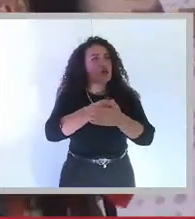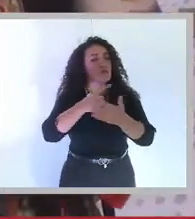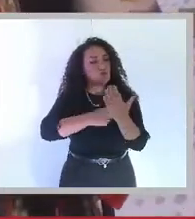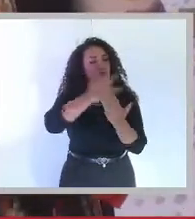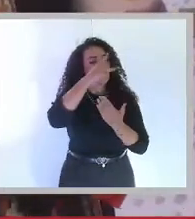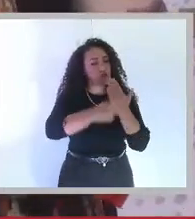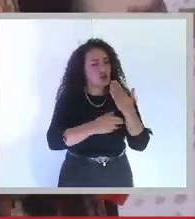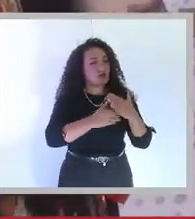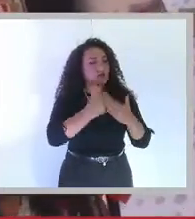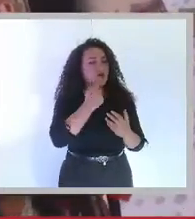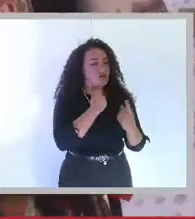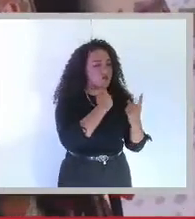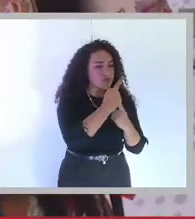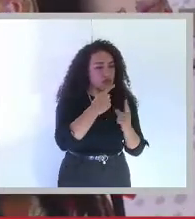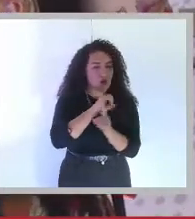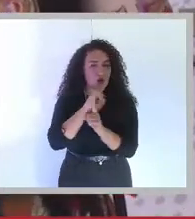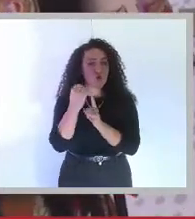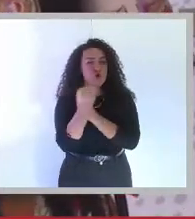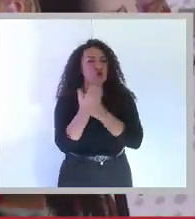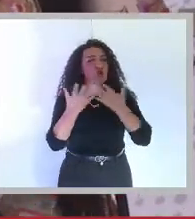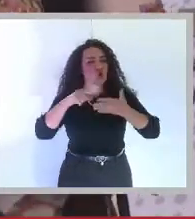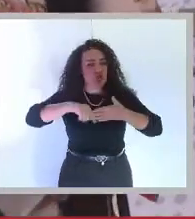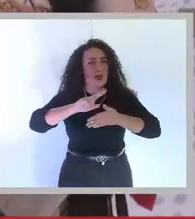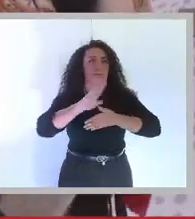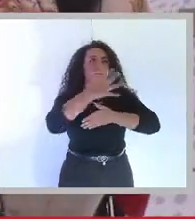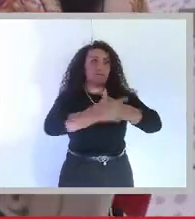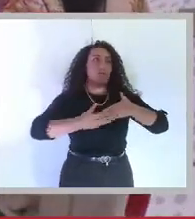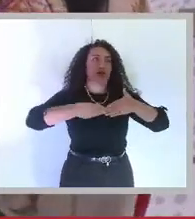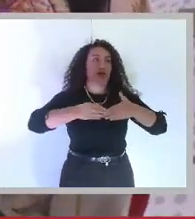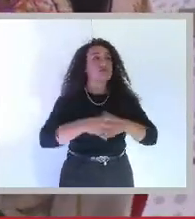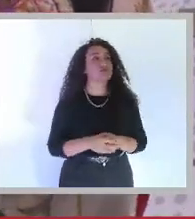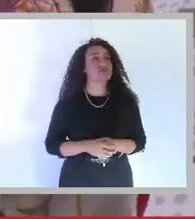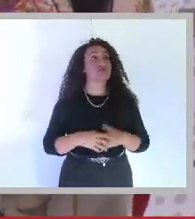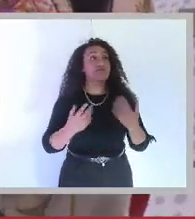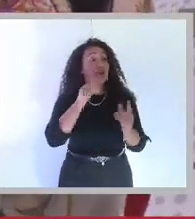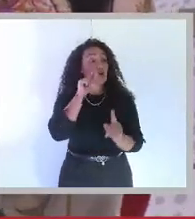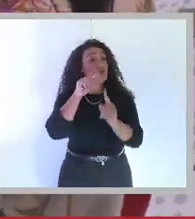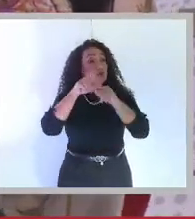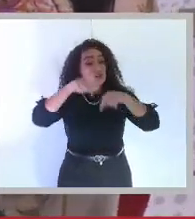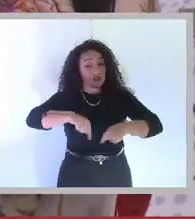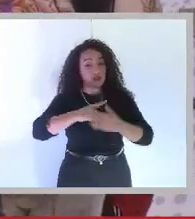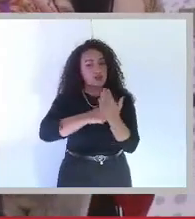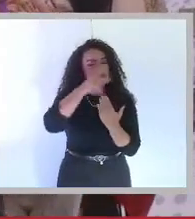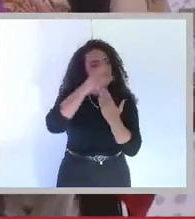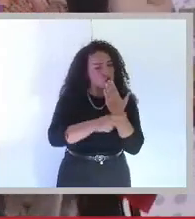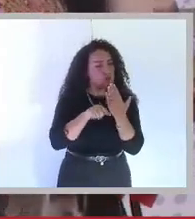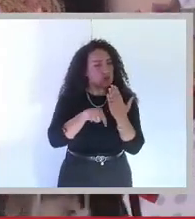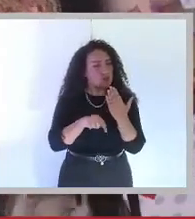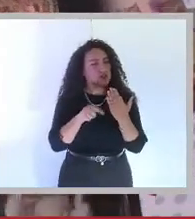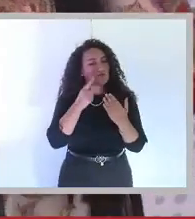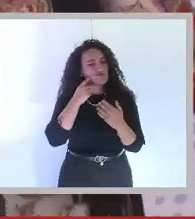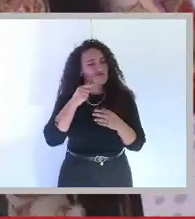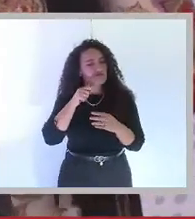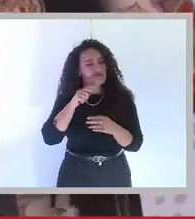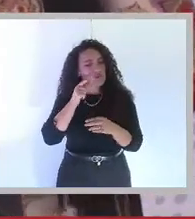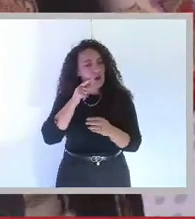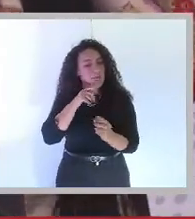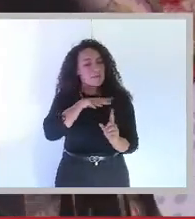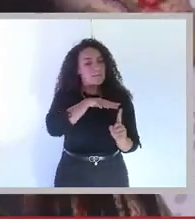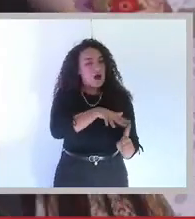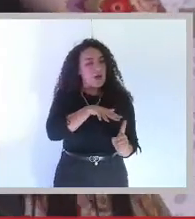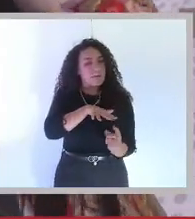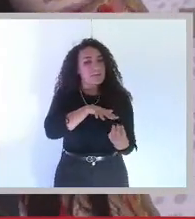de diálogo social en toda América Latina. El objetivo de este programa es tener incidencia en